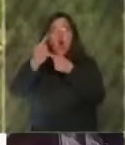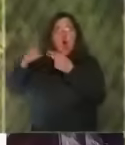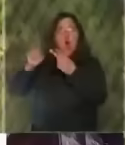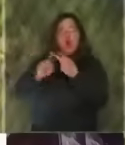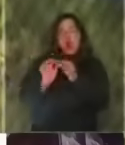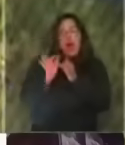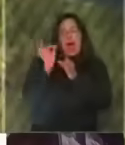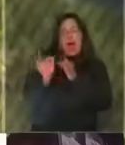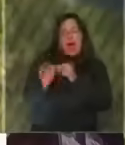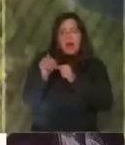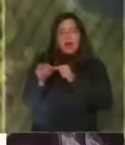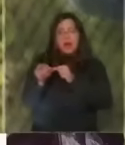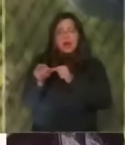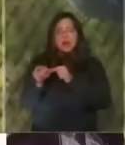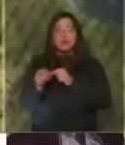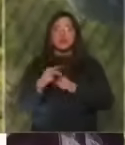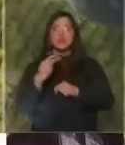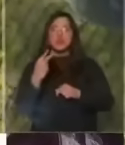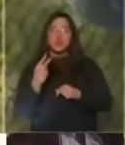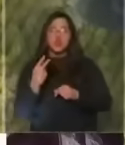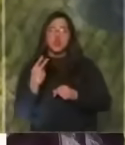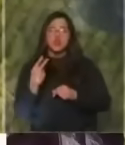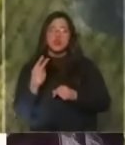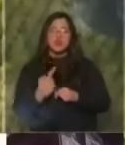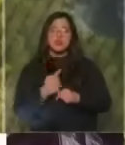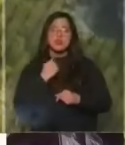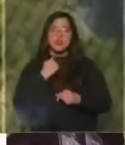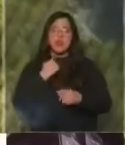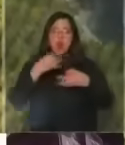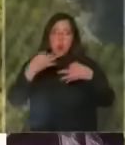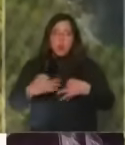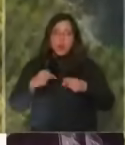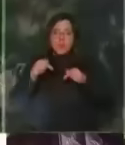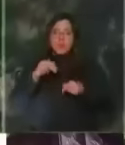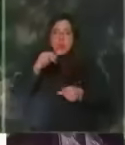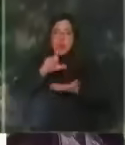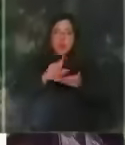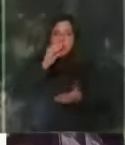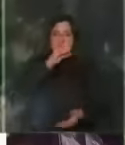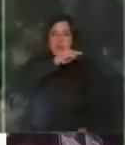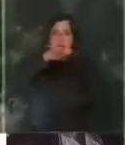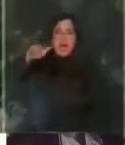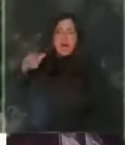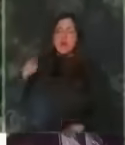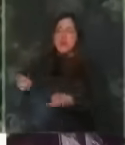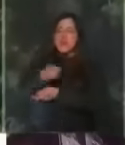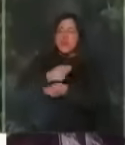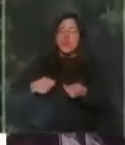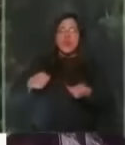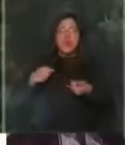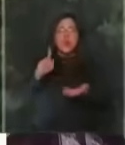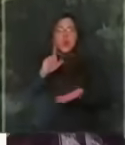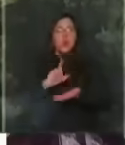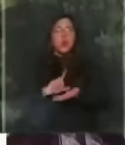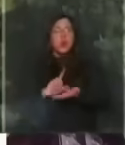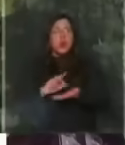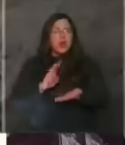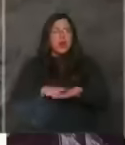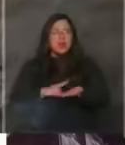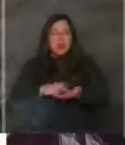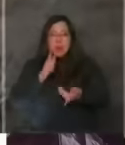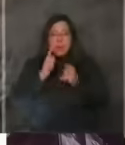allá que son dos que nos atacan justo en esta parcela cae todo acá o sea nos vendieron algo que que realmente está en